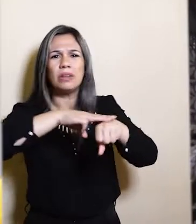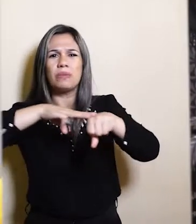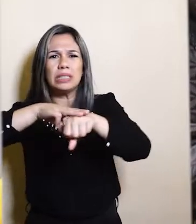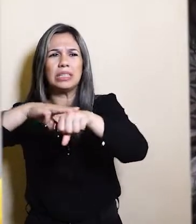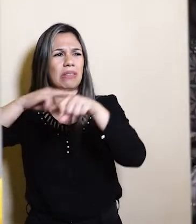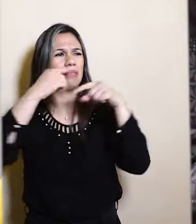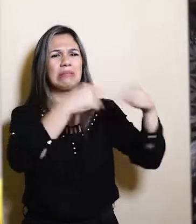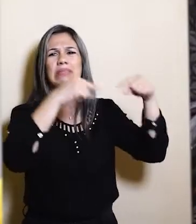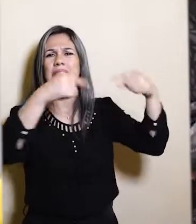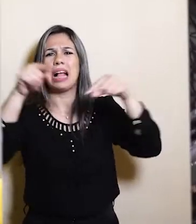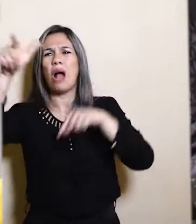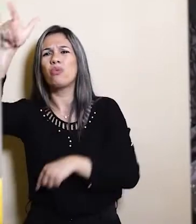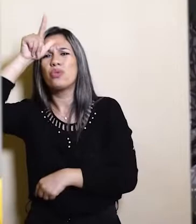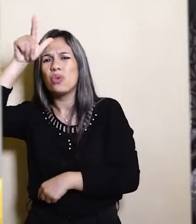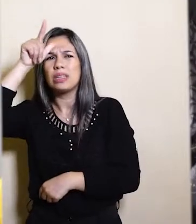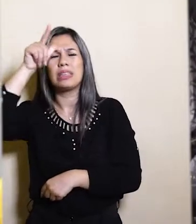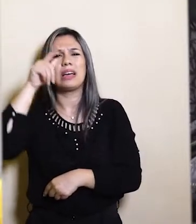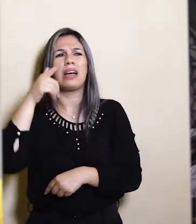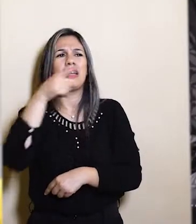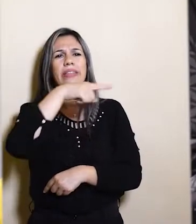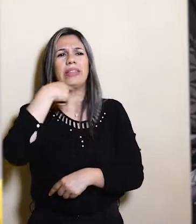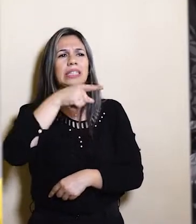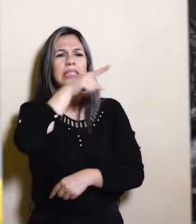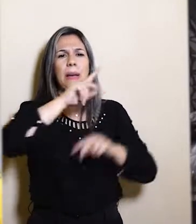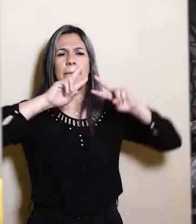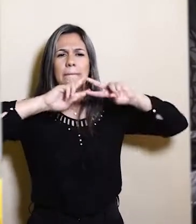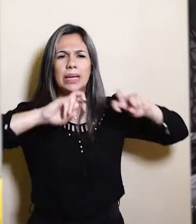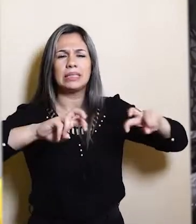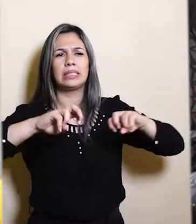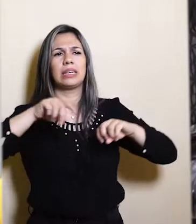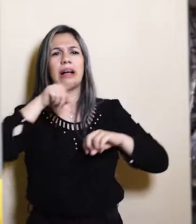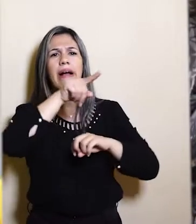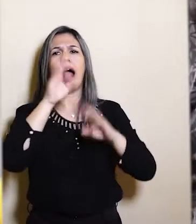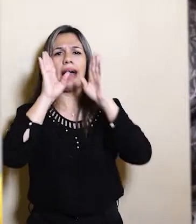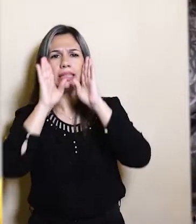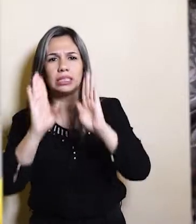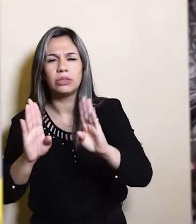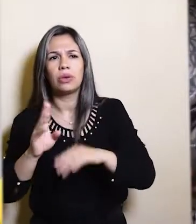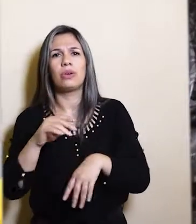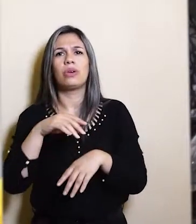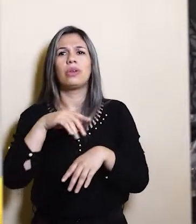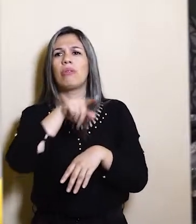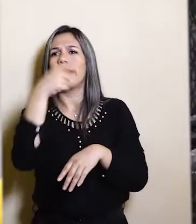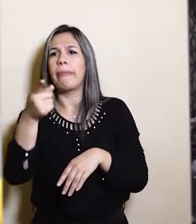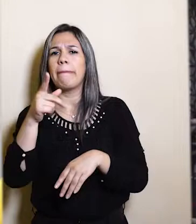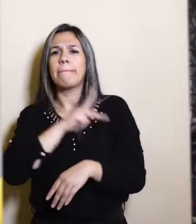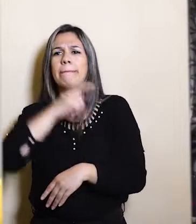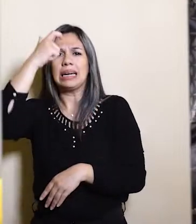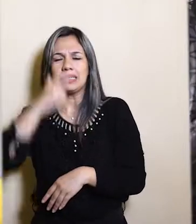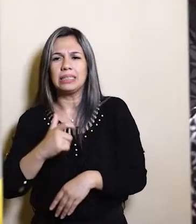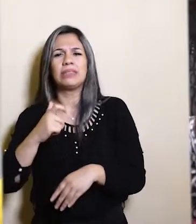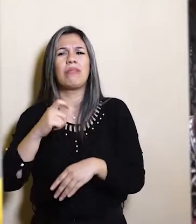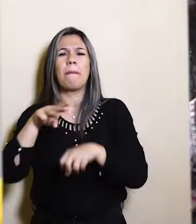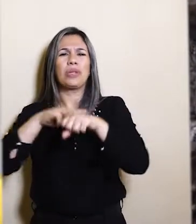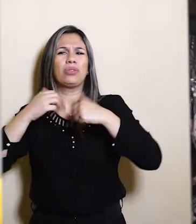instancias del Estado, autoridades, quien imparte justicia, la que investiga, la que tiene que dar atención a la niña en lo particular, el Ministerio de